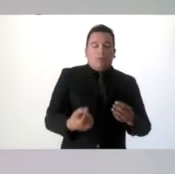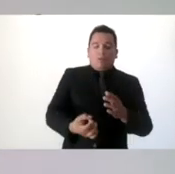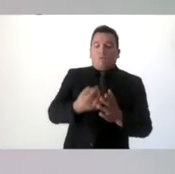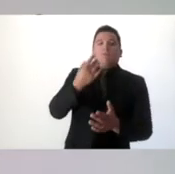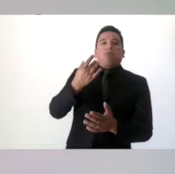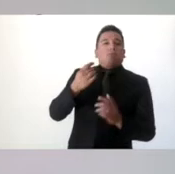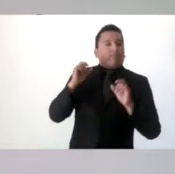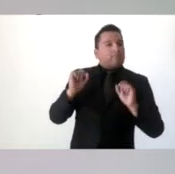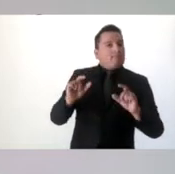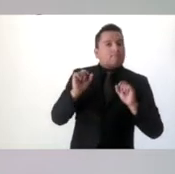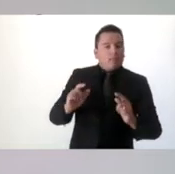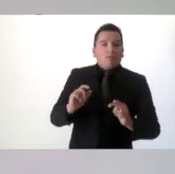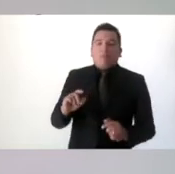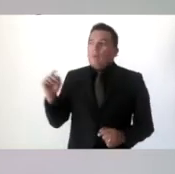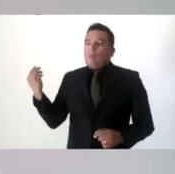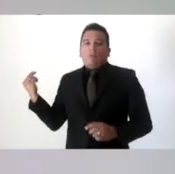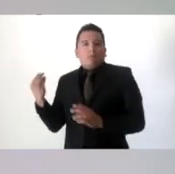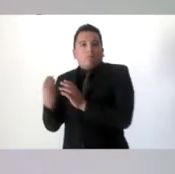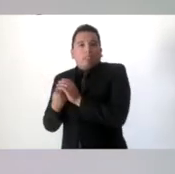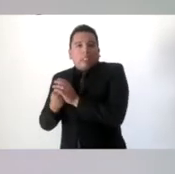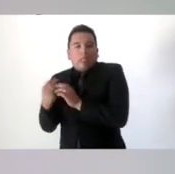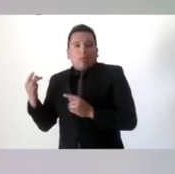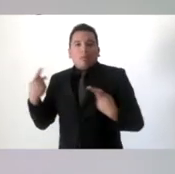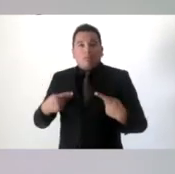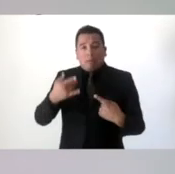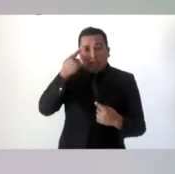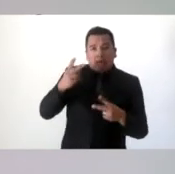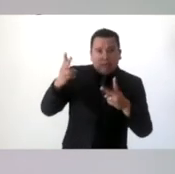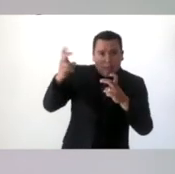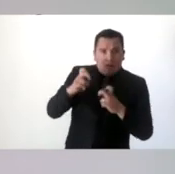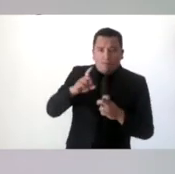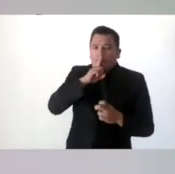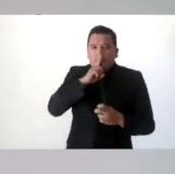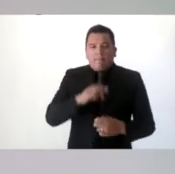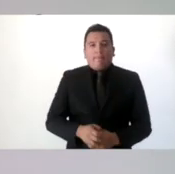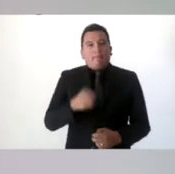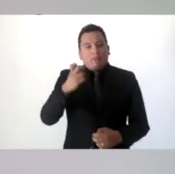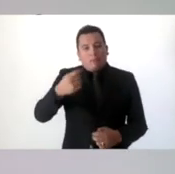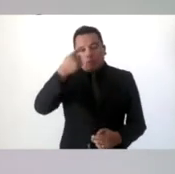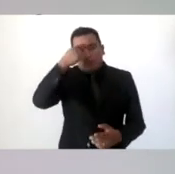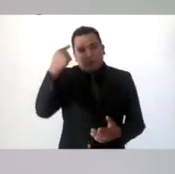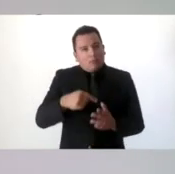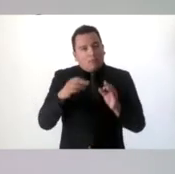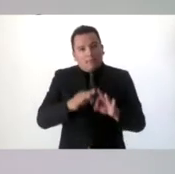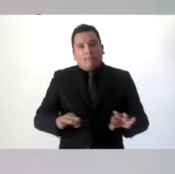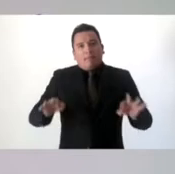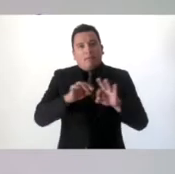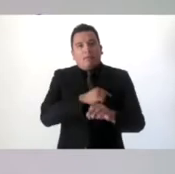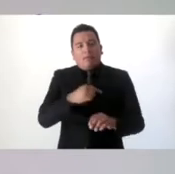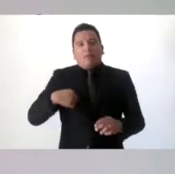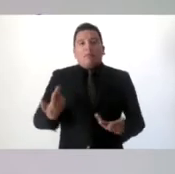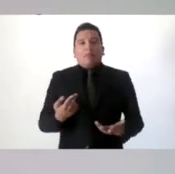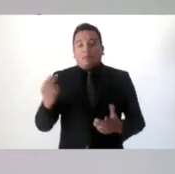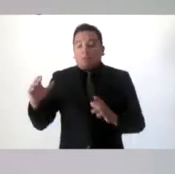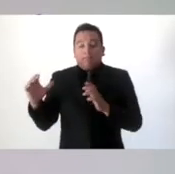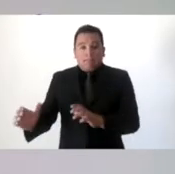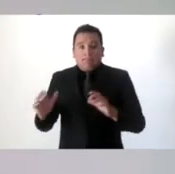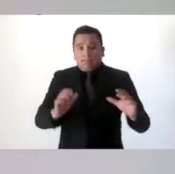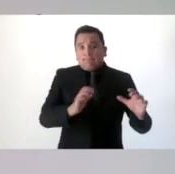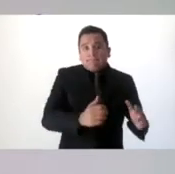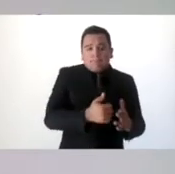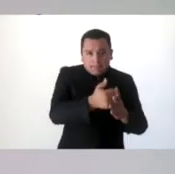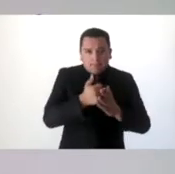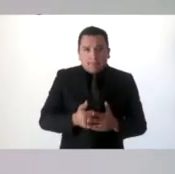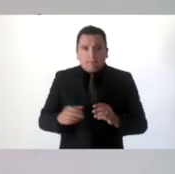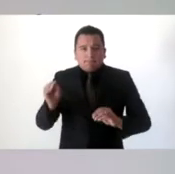se recibió lo mismo, está encriptado, nadie se metió, etcétera. Creo que esa va a ser una labor muy importante que nos van a ayudar a hacer los